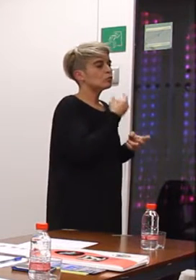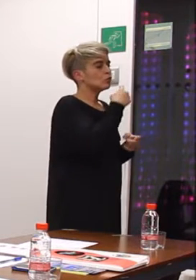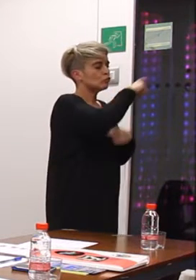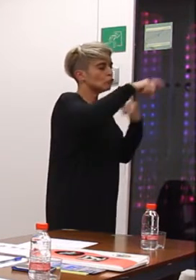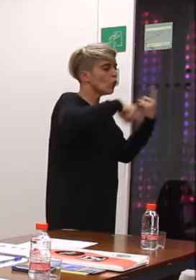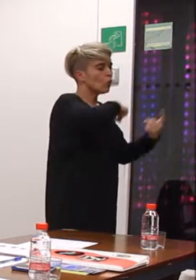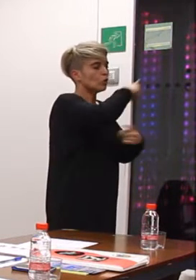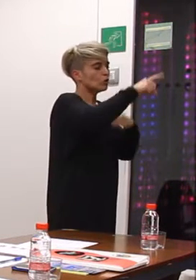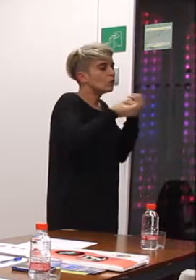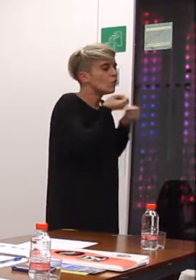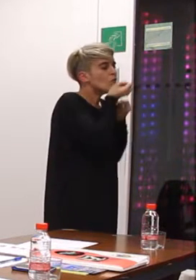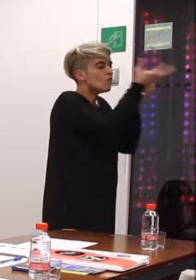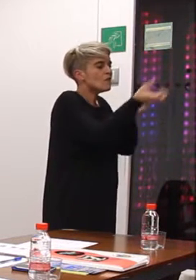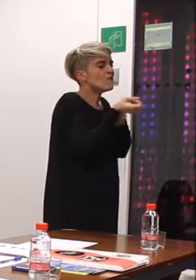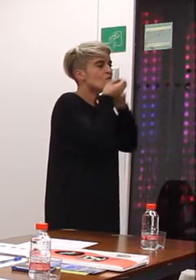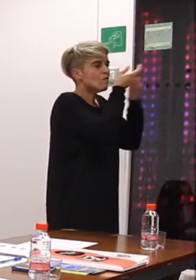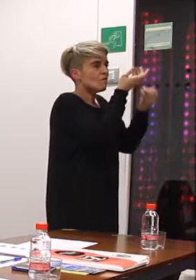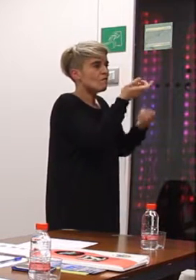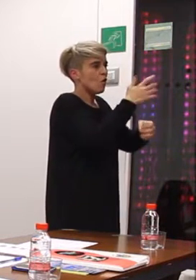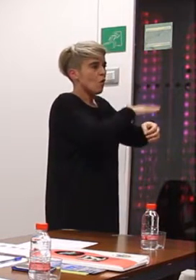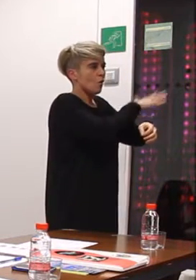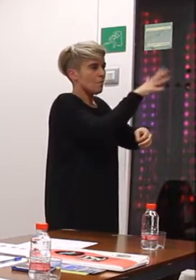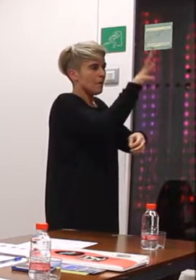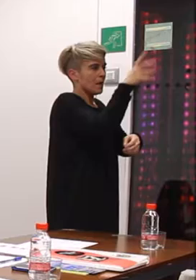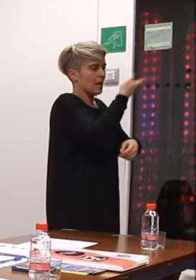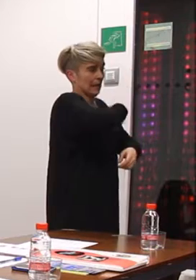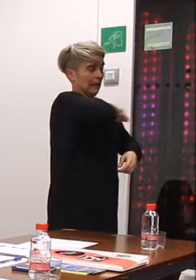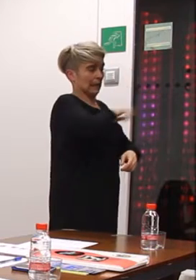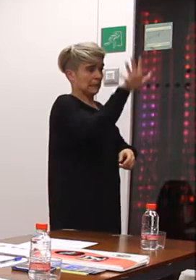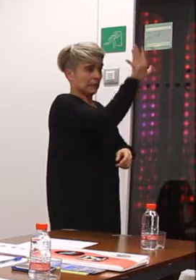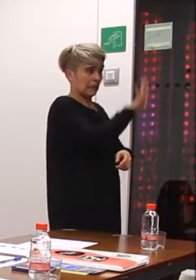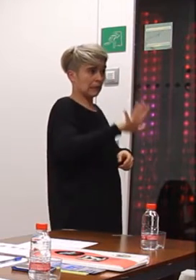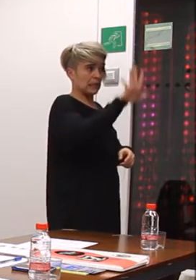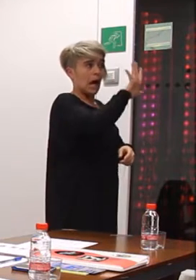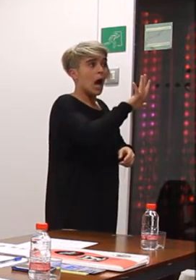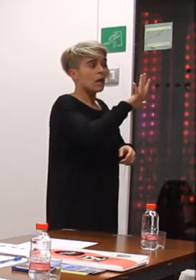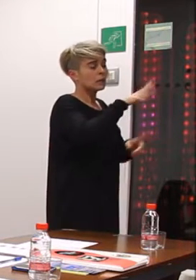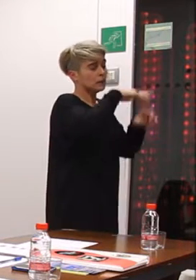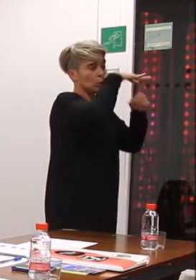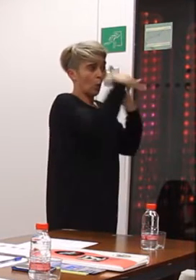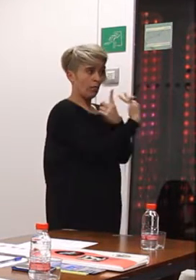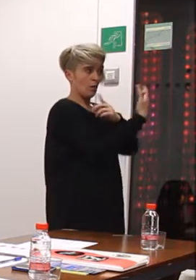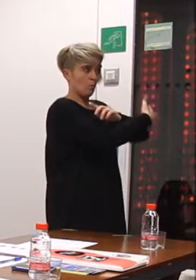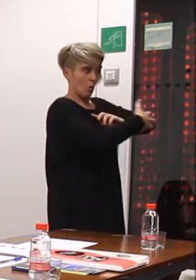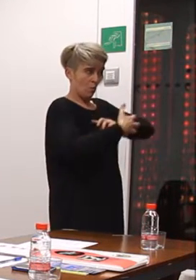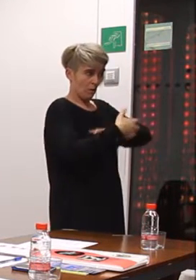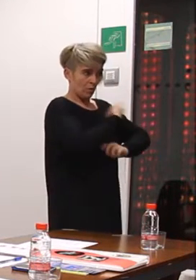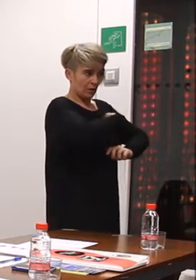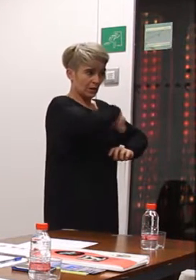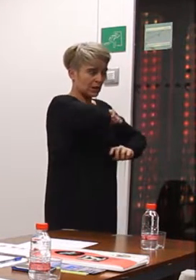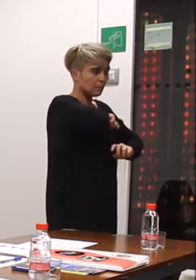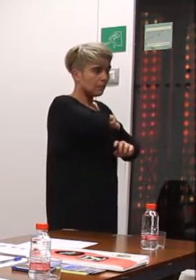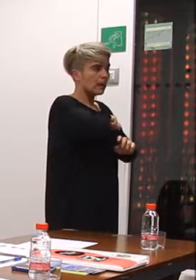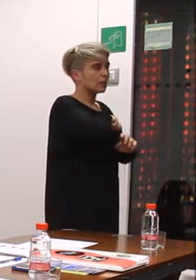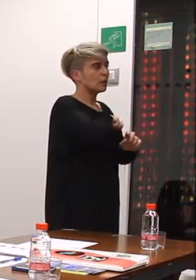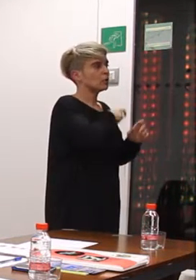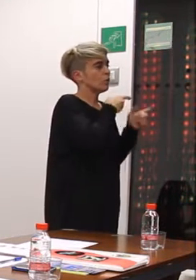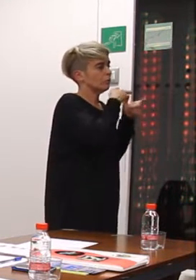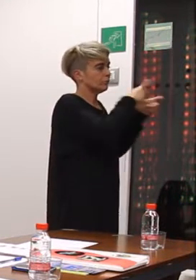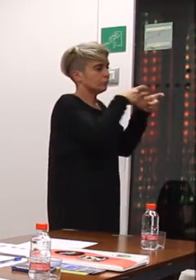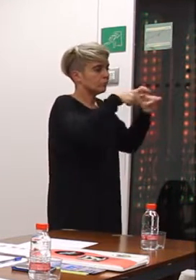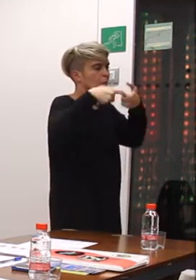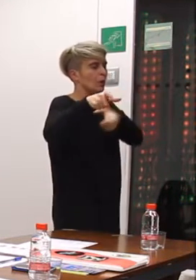IAPN a nivel estatal emite un informe que se llama Estado de la Pobreza en España, pero viene desglosado por comunidades autónomas.